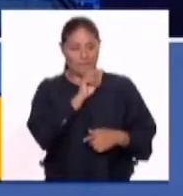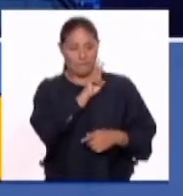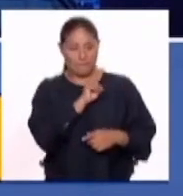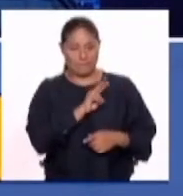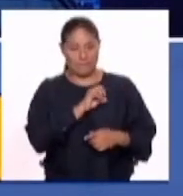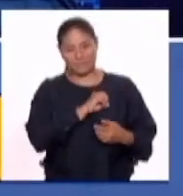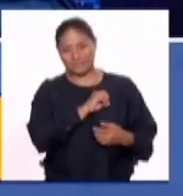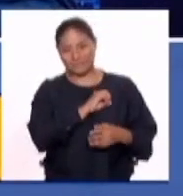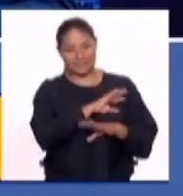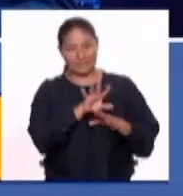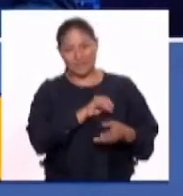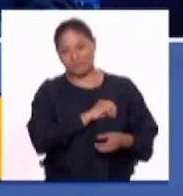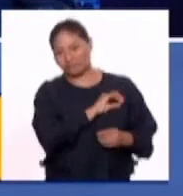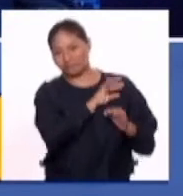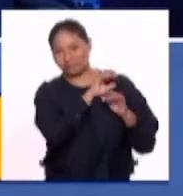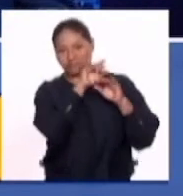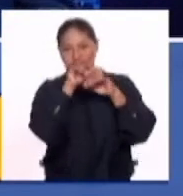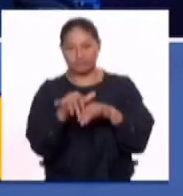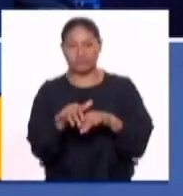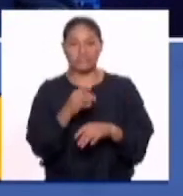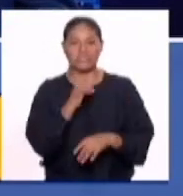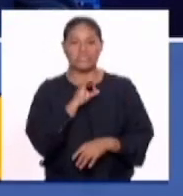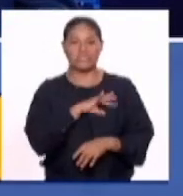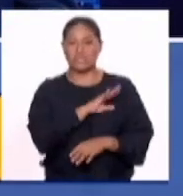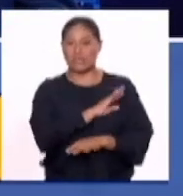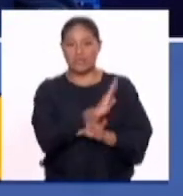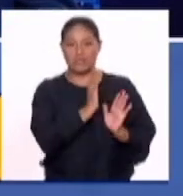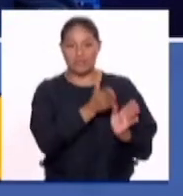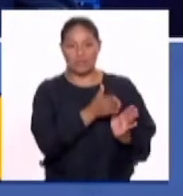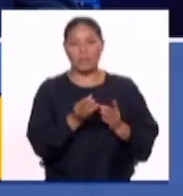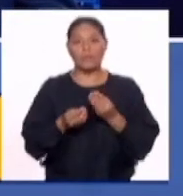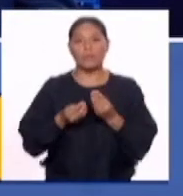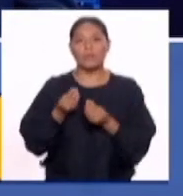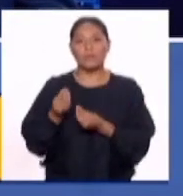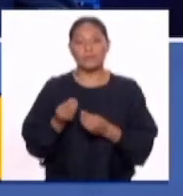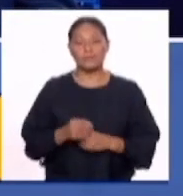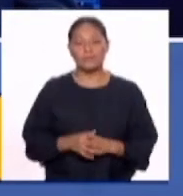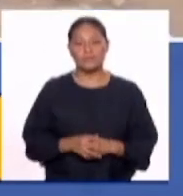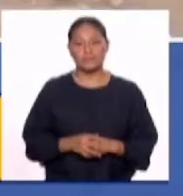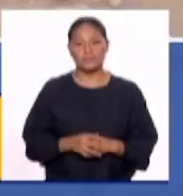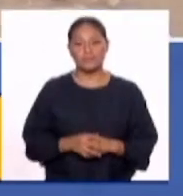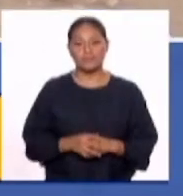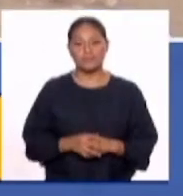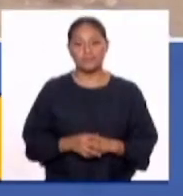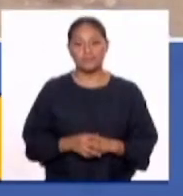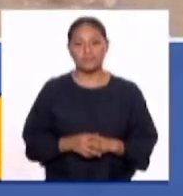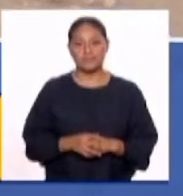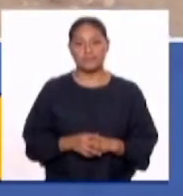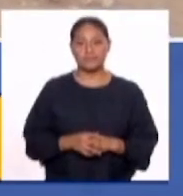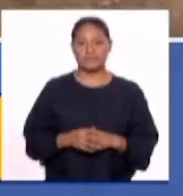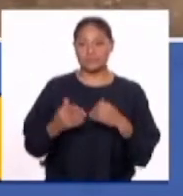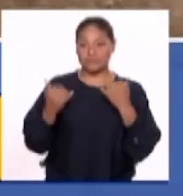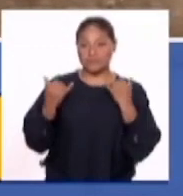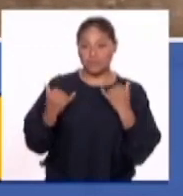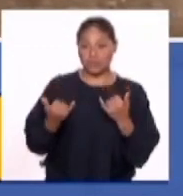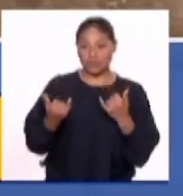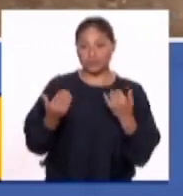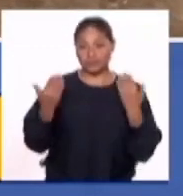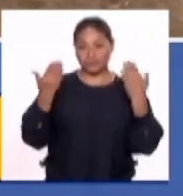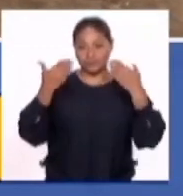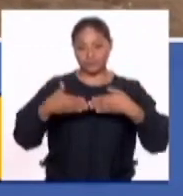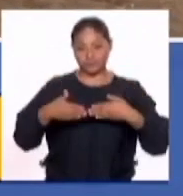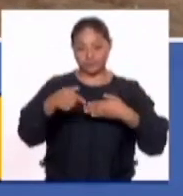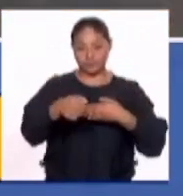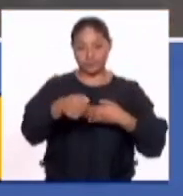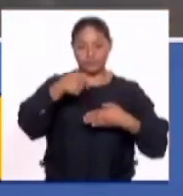Muchas gracias, Jorge. Mira, yo creo que es importante poner el acento en lo siguiente. La situación que se ve en frontera, en donde en su mayoría son